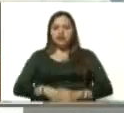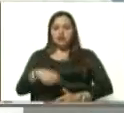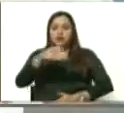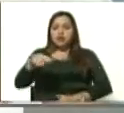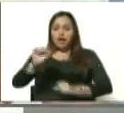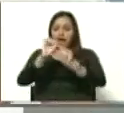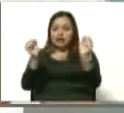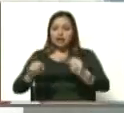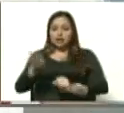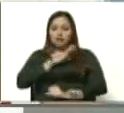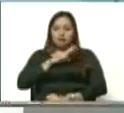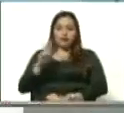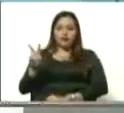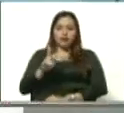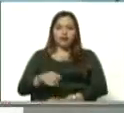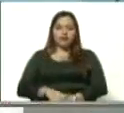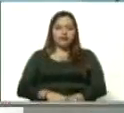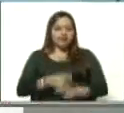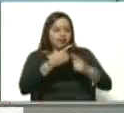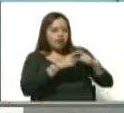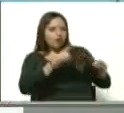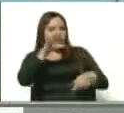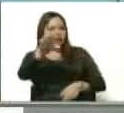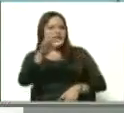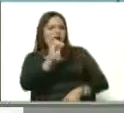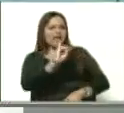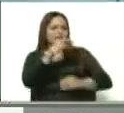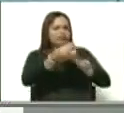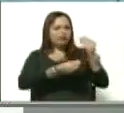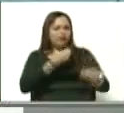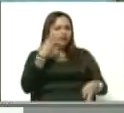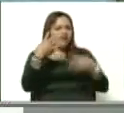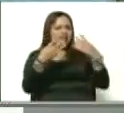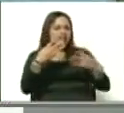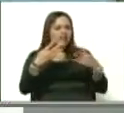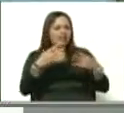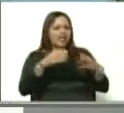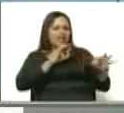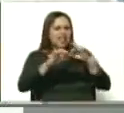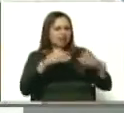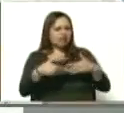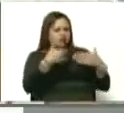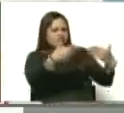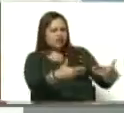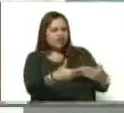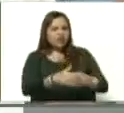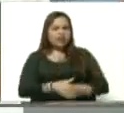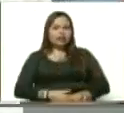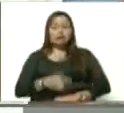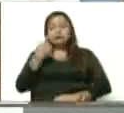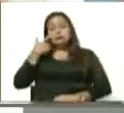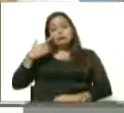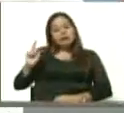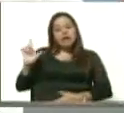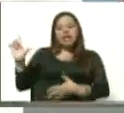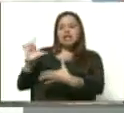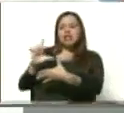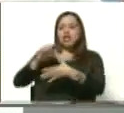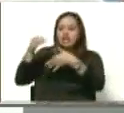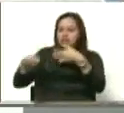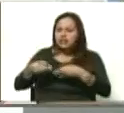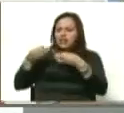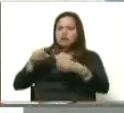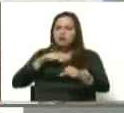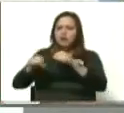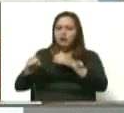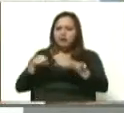artistas venezolanos. ¿En otros países se ha hecho este festival de teatro progresista? Bueno, en Latinoamérica siempre hay movimientos,